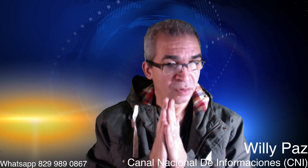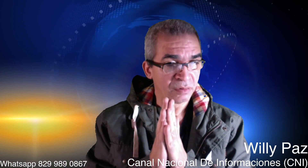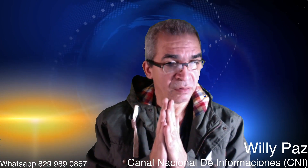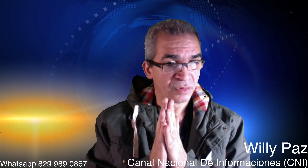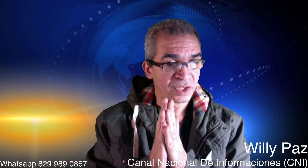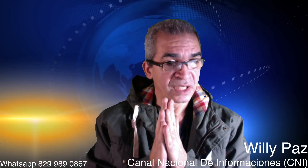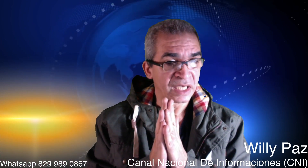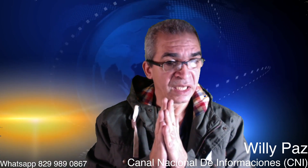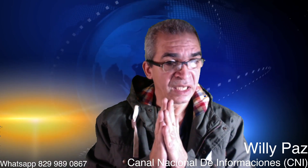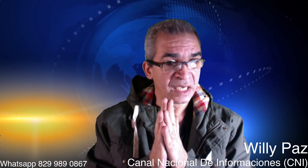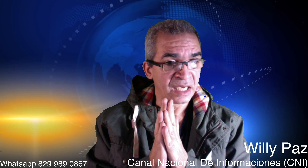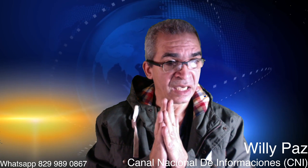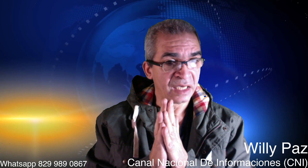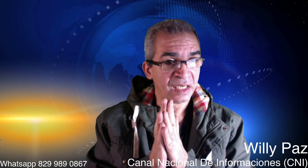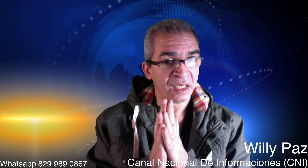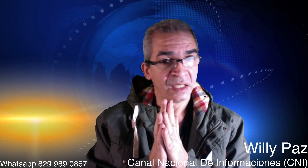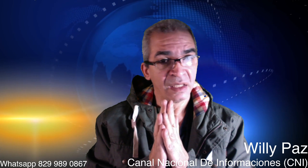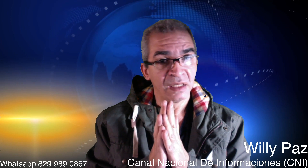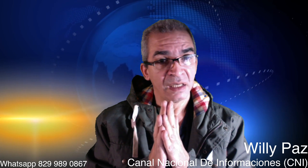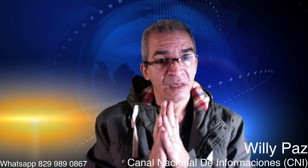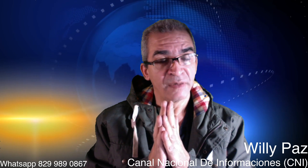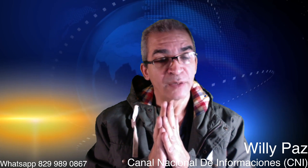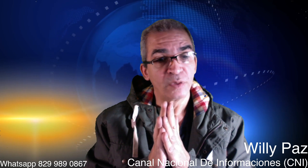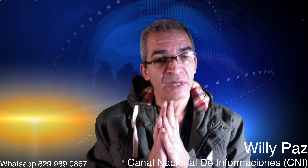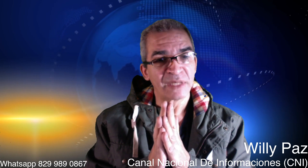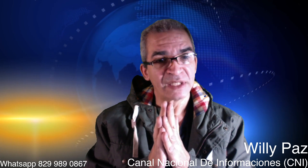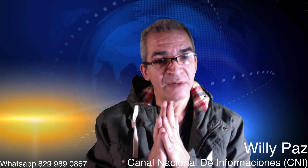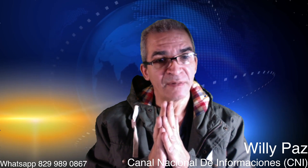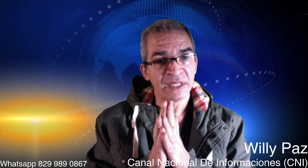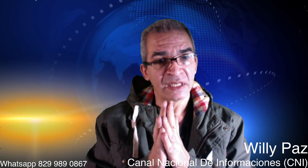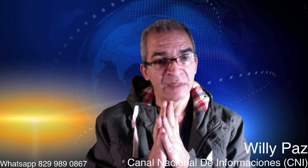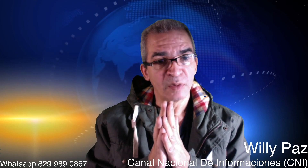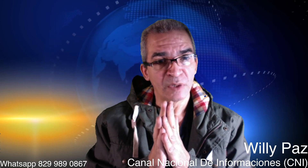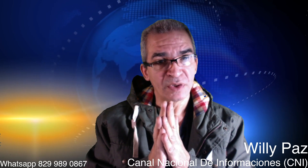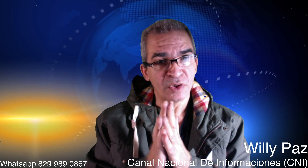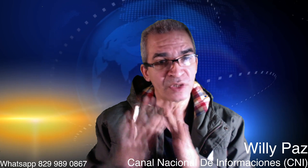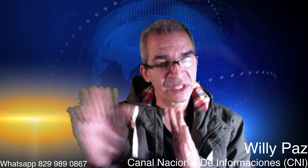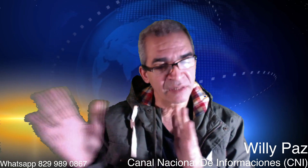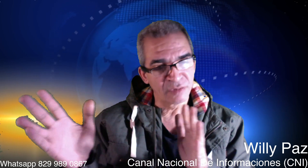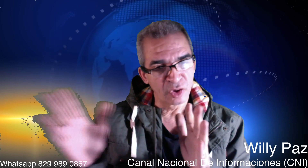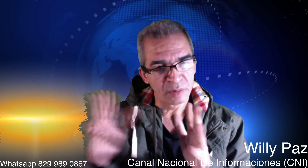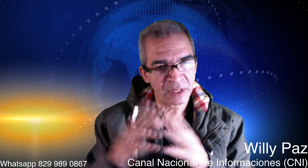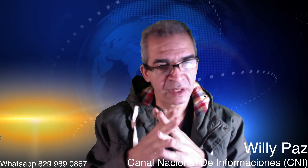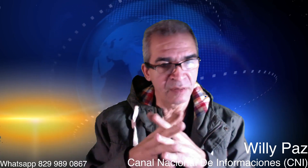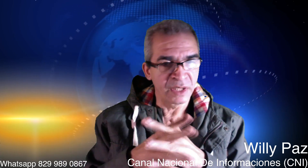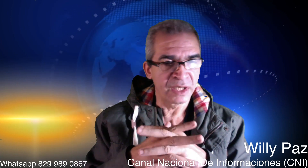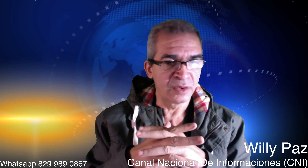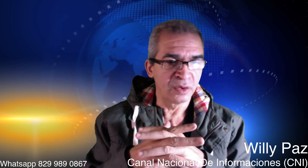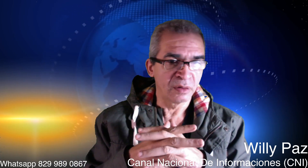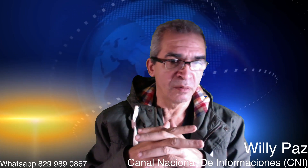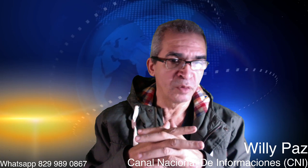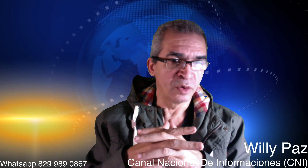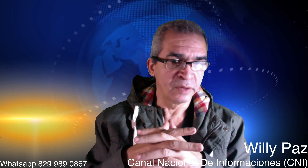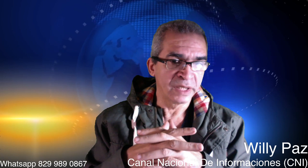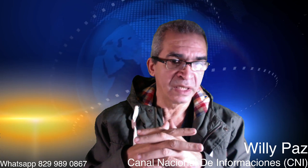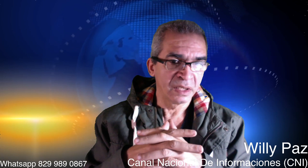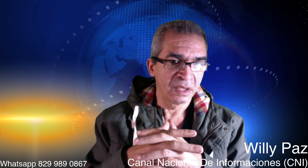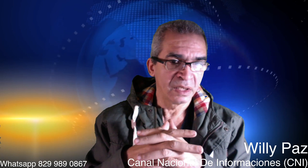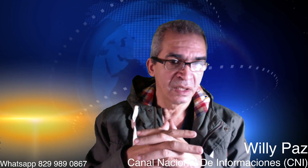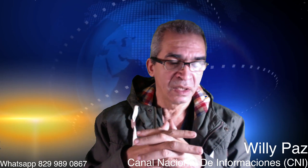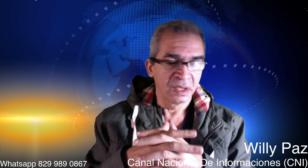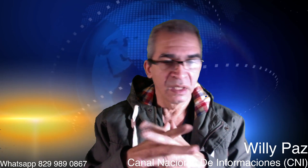Insisto, si se quería vacunar masivamente a la población de esa forma, debieron